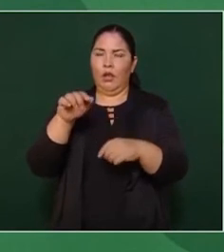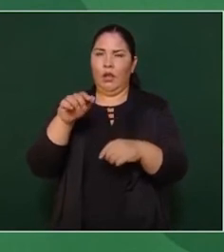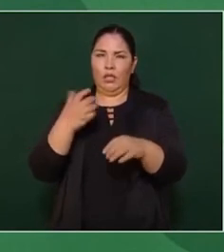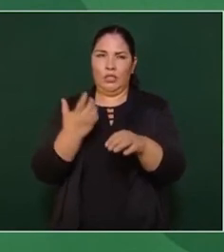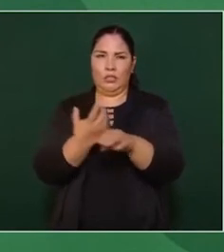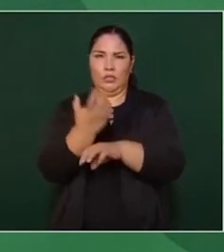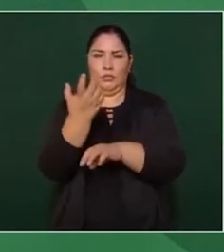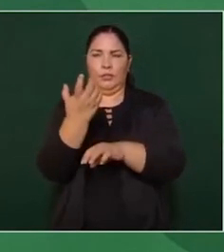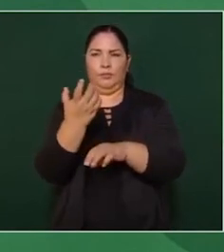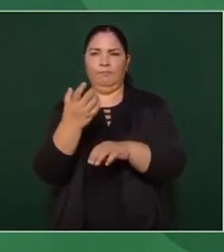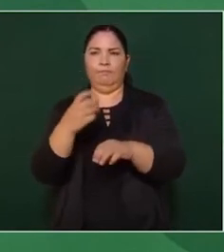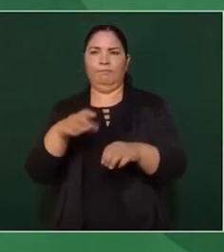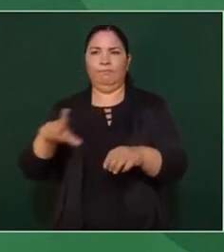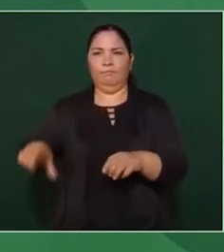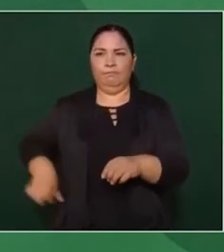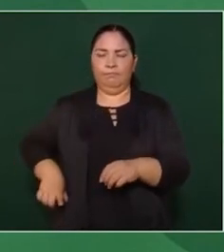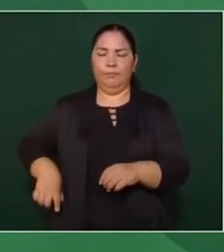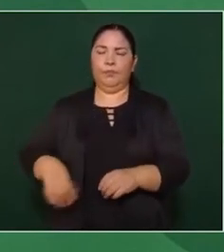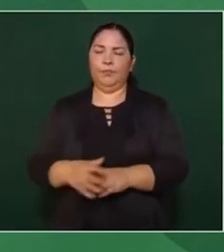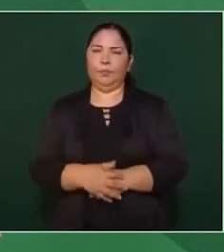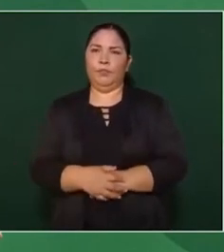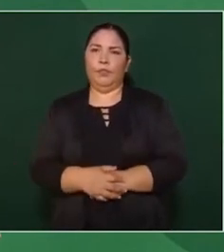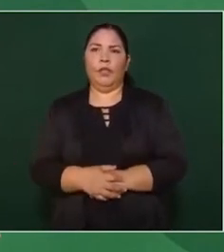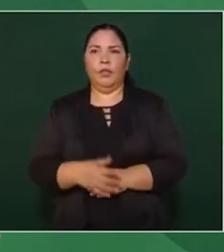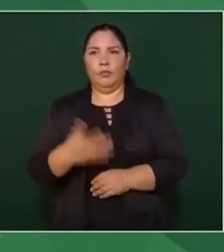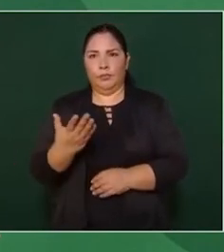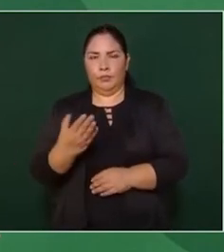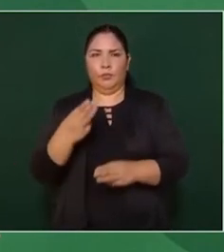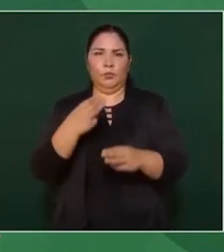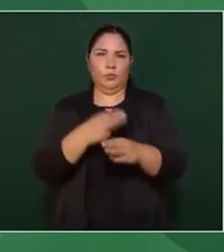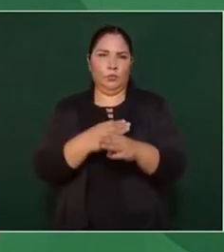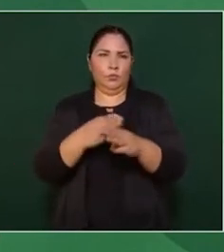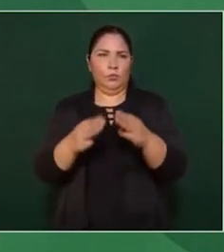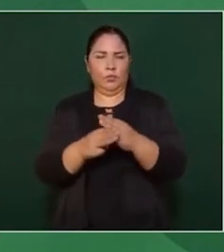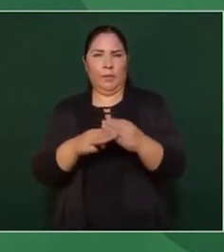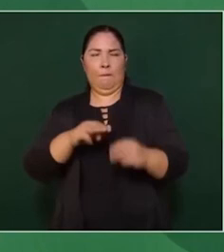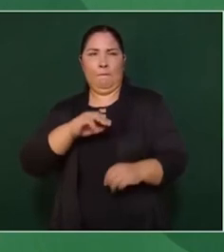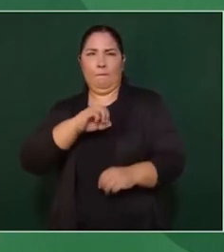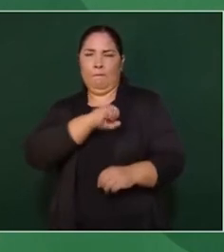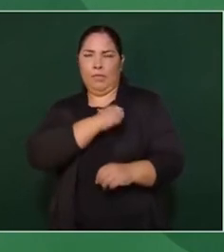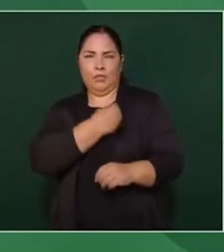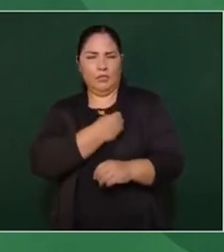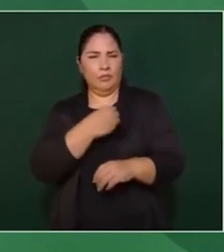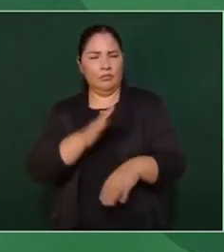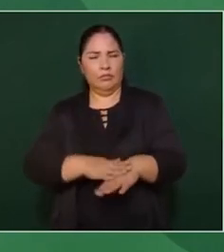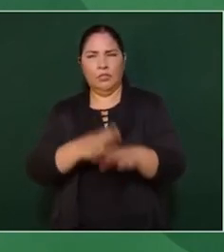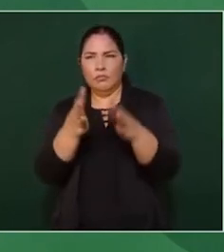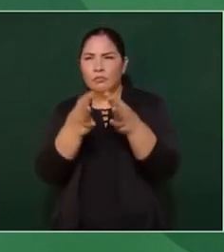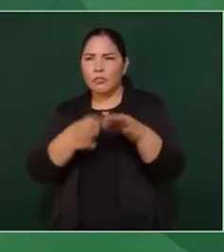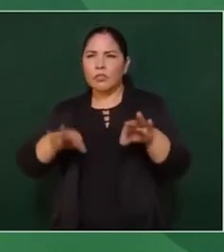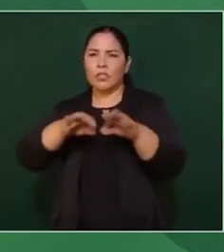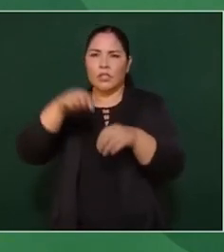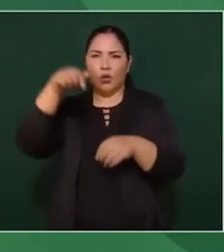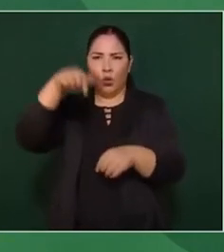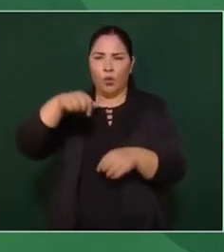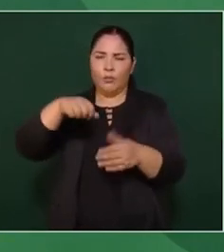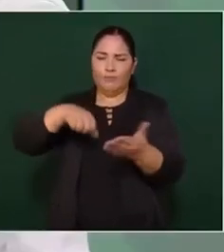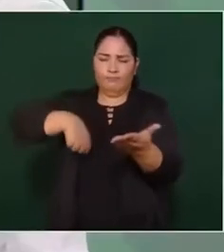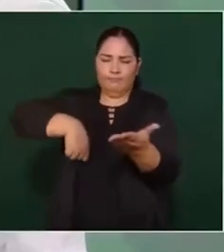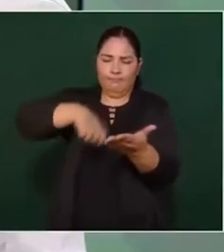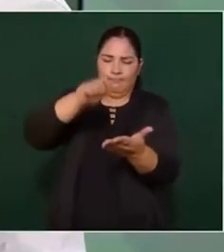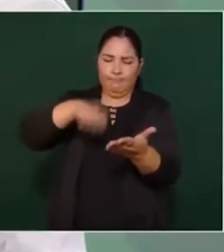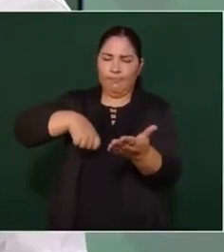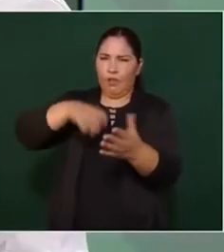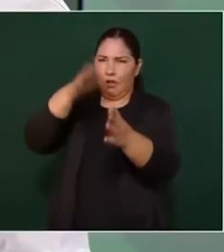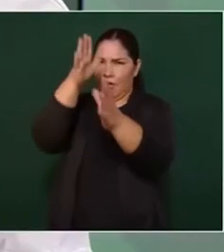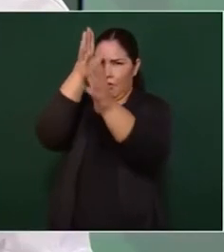del Estado. Entonces, en materia de salud, es muy importante la firma de este convenio.